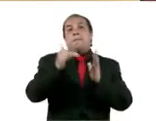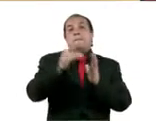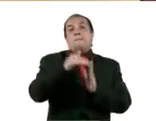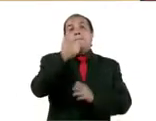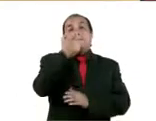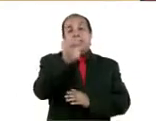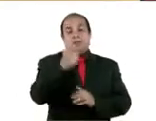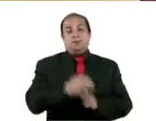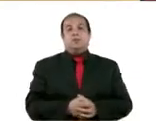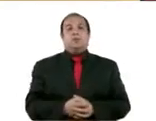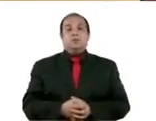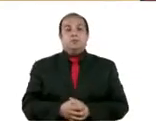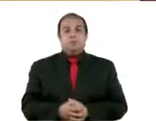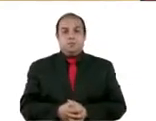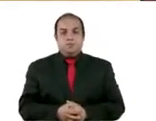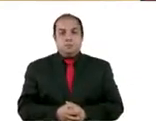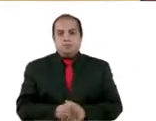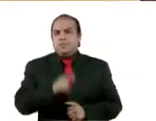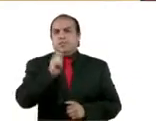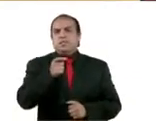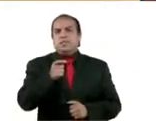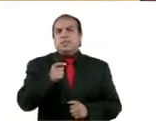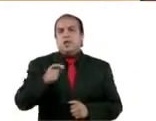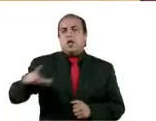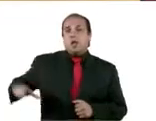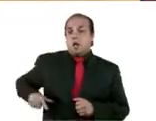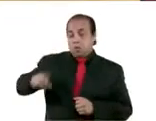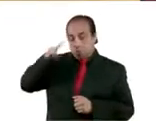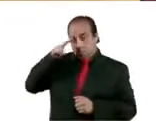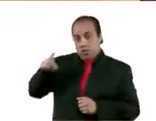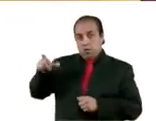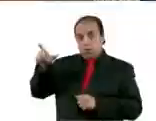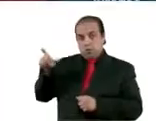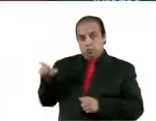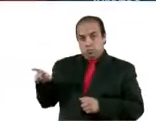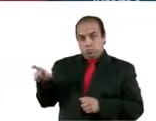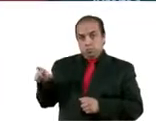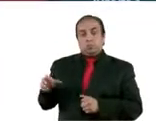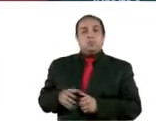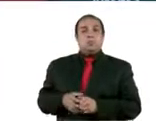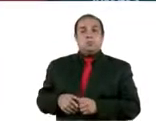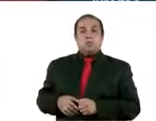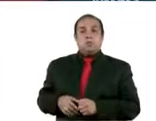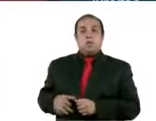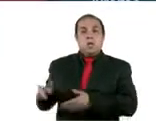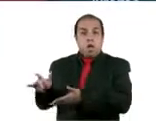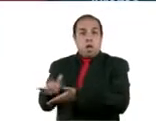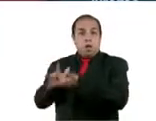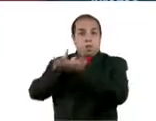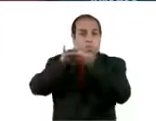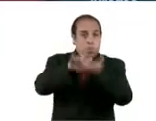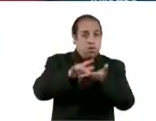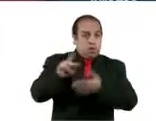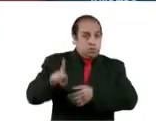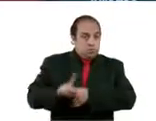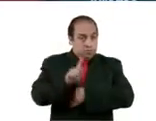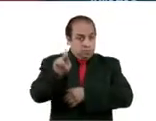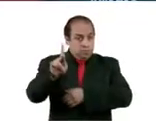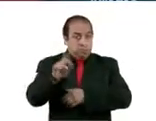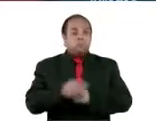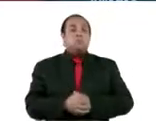de pesos. O sea, estamos hablando de que el Gobierno de México, en apoyos directos a la